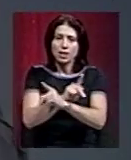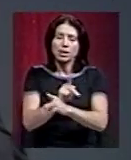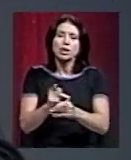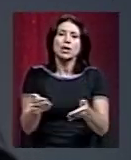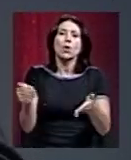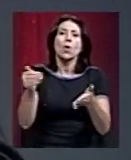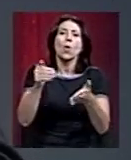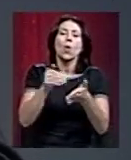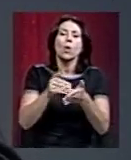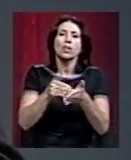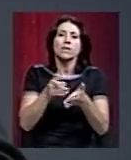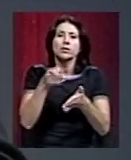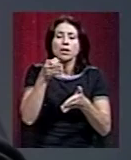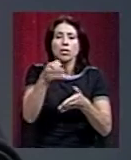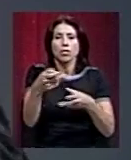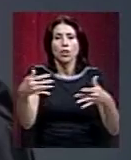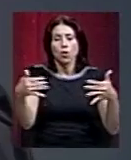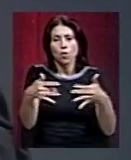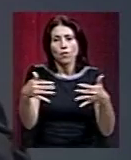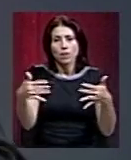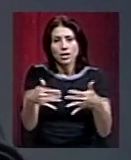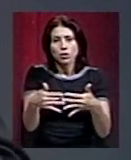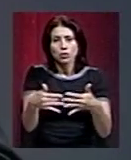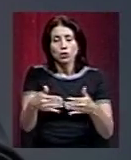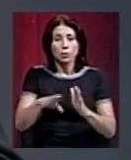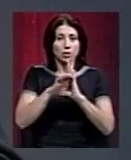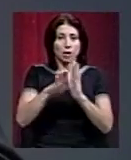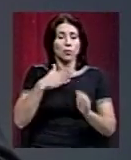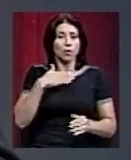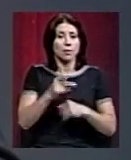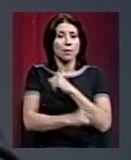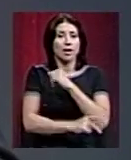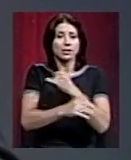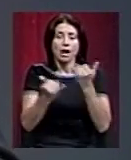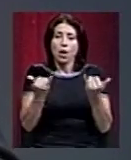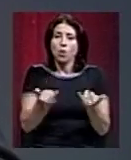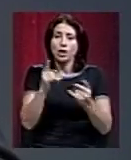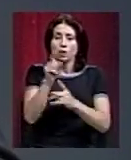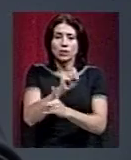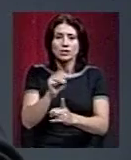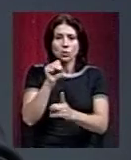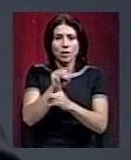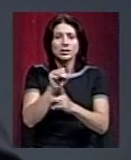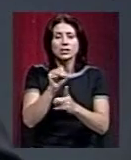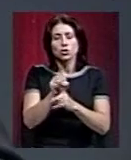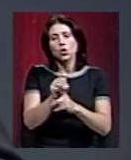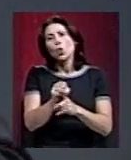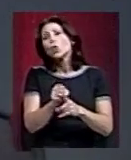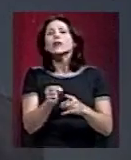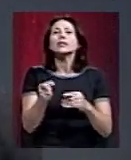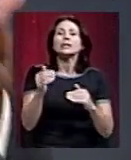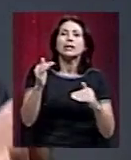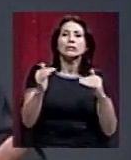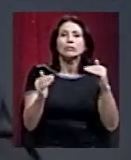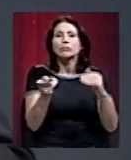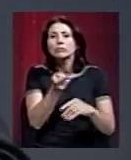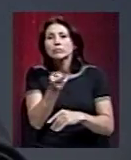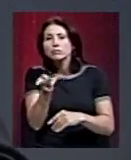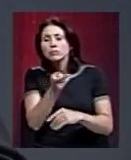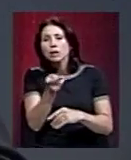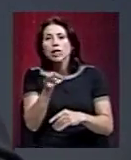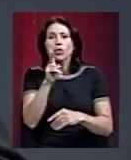conflictos. Lo que hay ahora, por lo menos en mi país, es una situación dual, donde se pueden